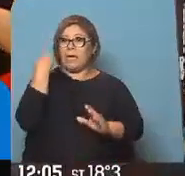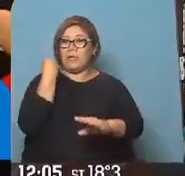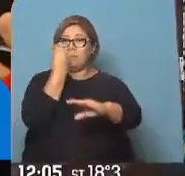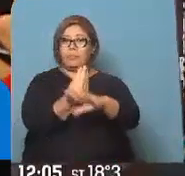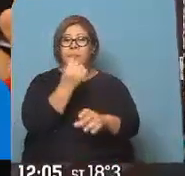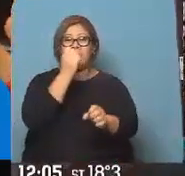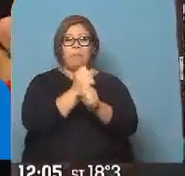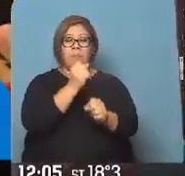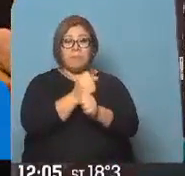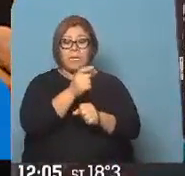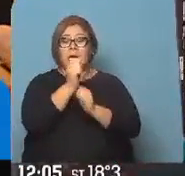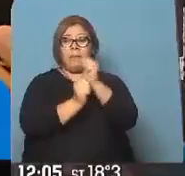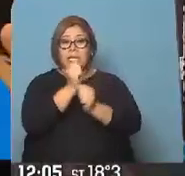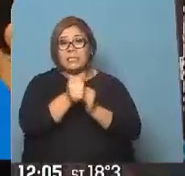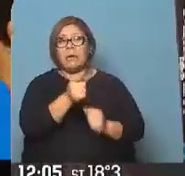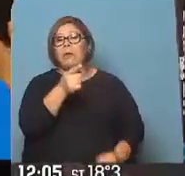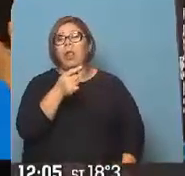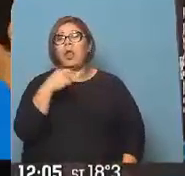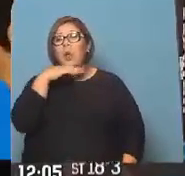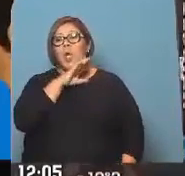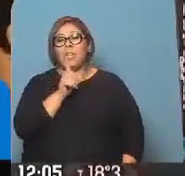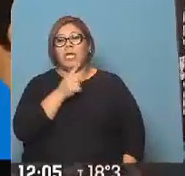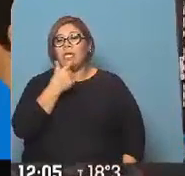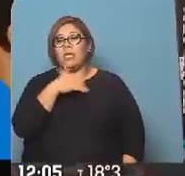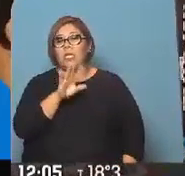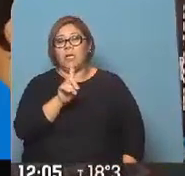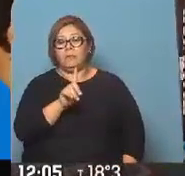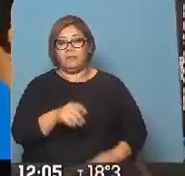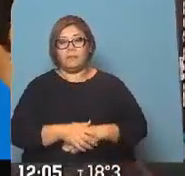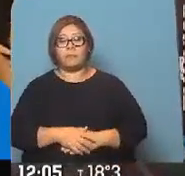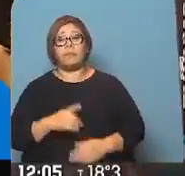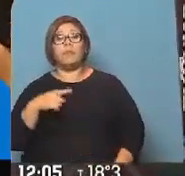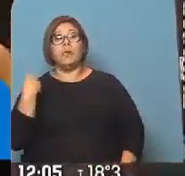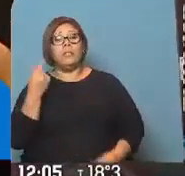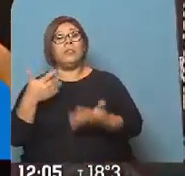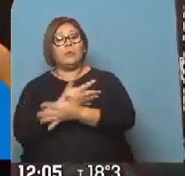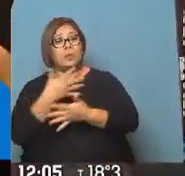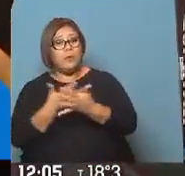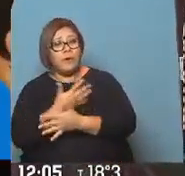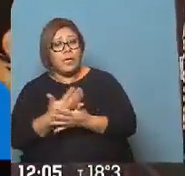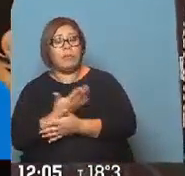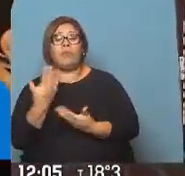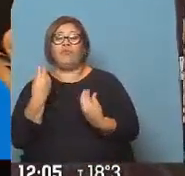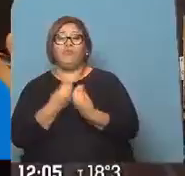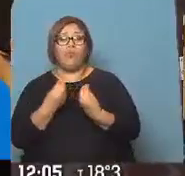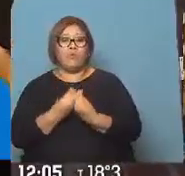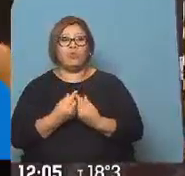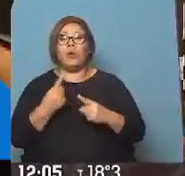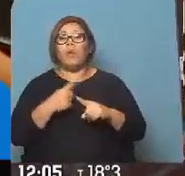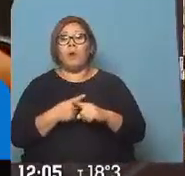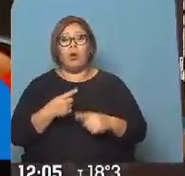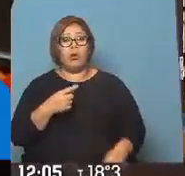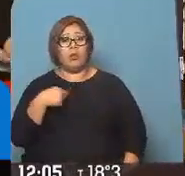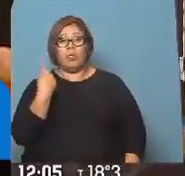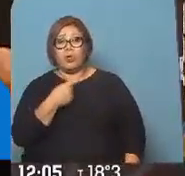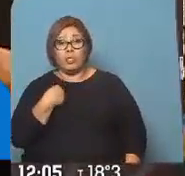falta de interés y el de manejo en la gestión que estamos sufriendo en materia de transporte de lo comercial donde nosotros nunca estuvimos en contra de un